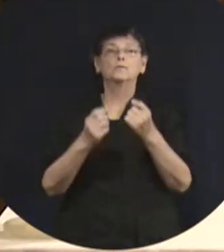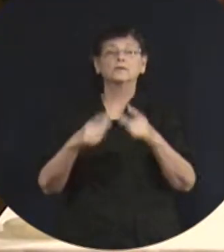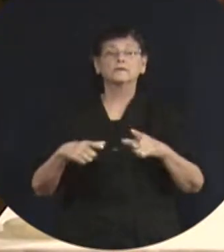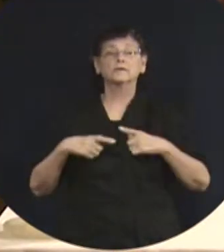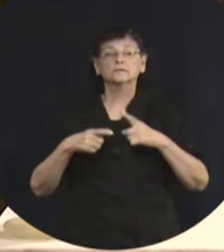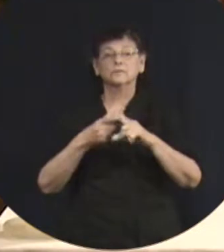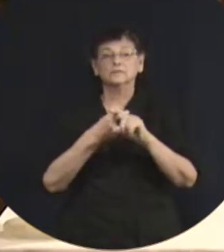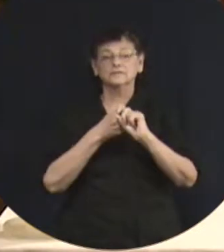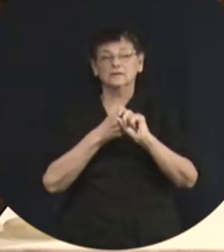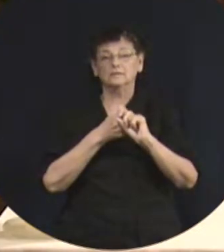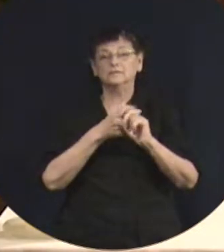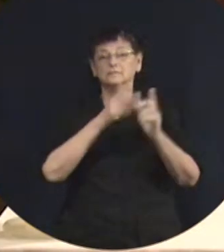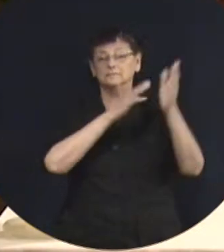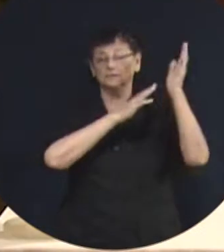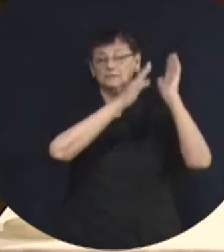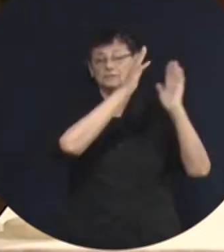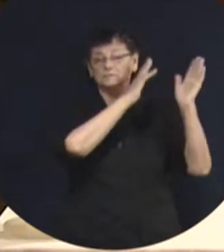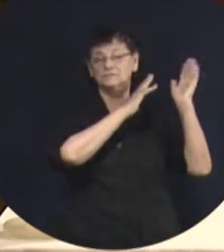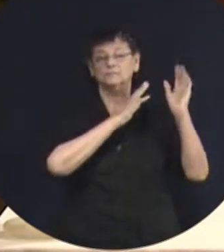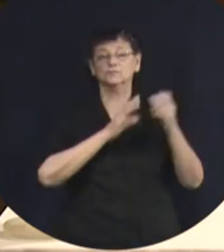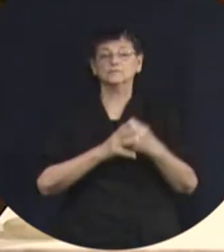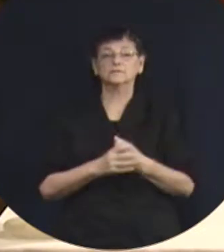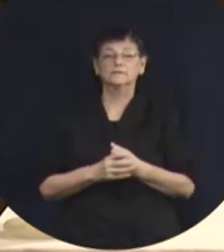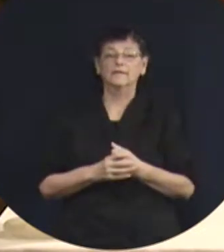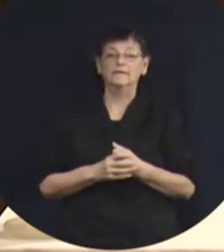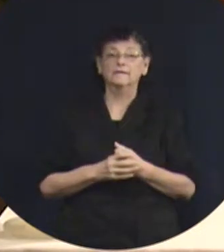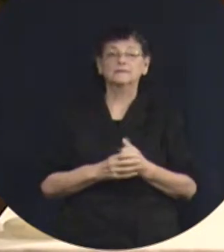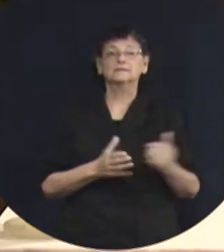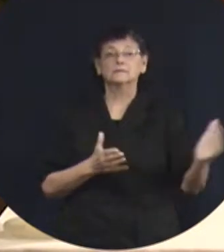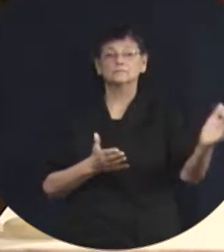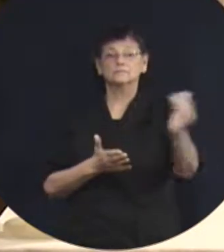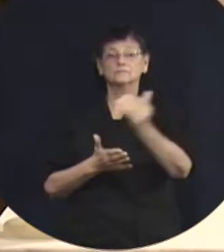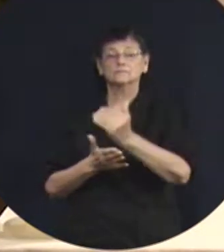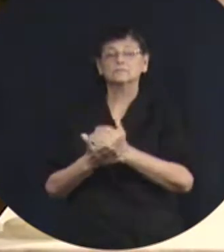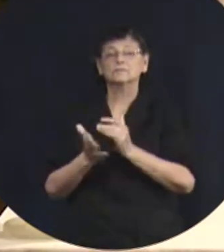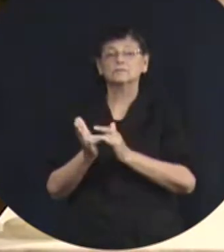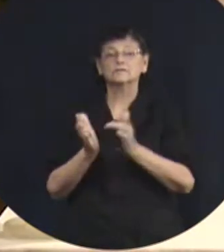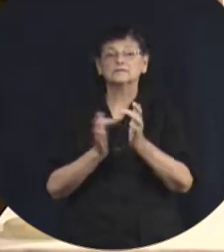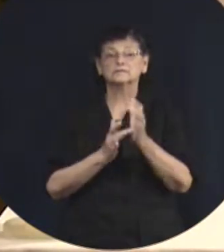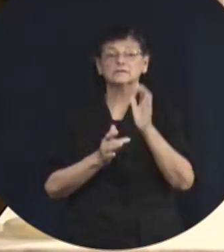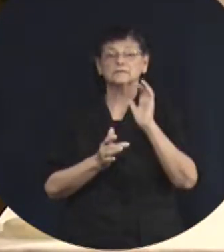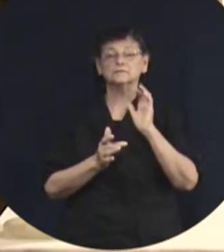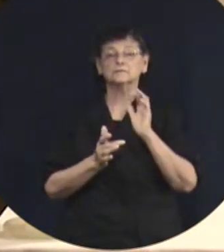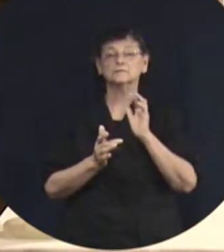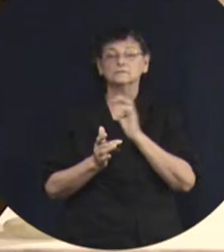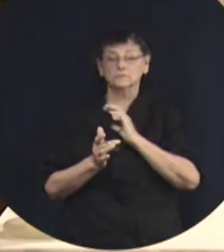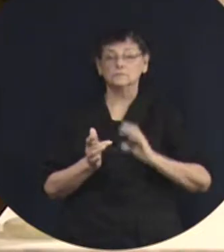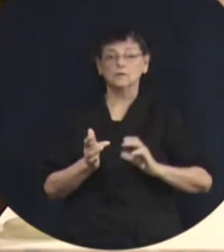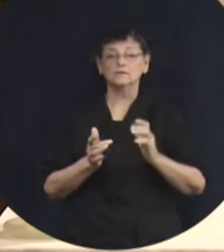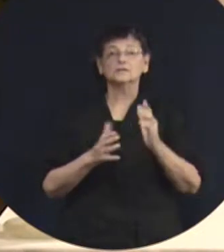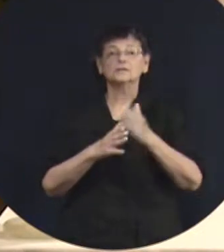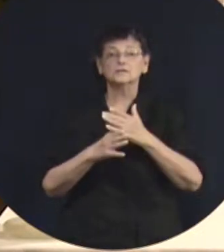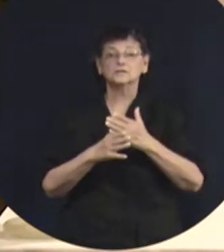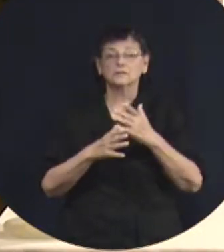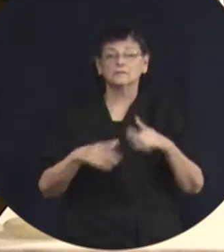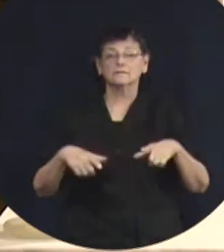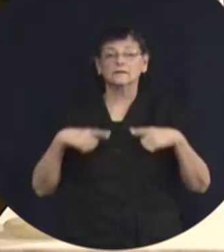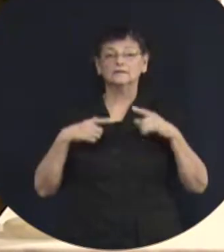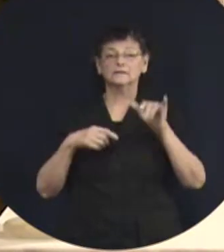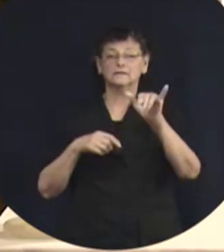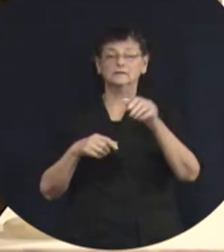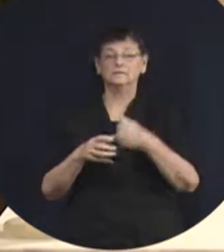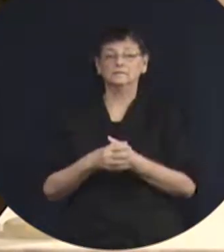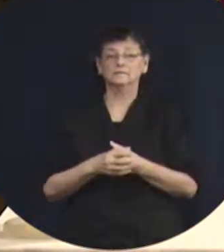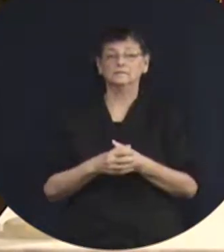cuantos vivieron en tu amistad a través de los tiempos, merezcamos por tu Hijo Jesucristo compartir la